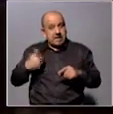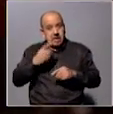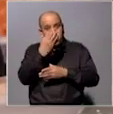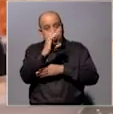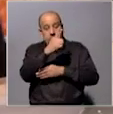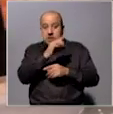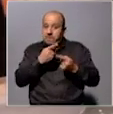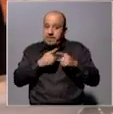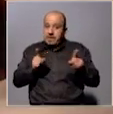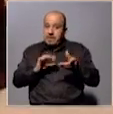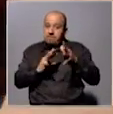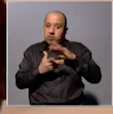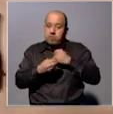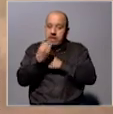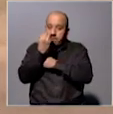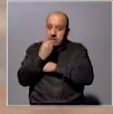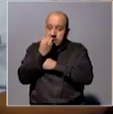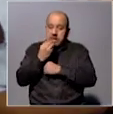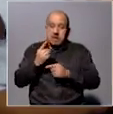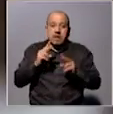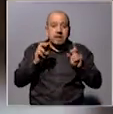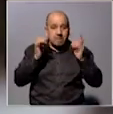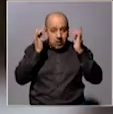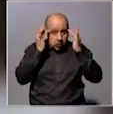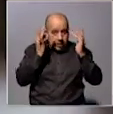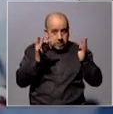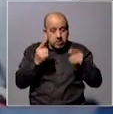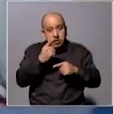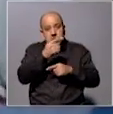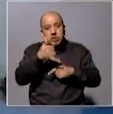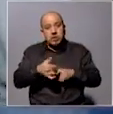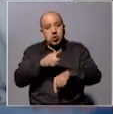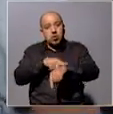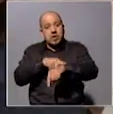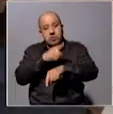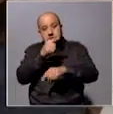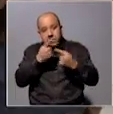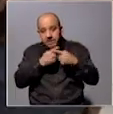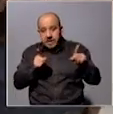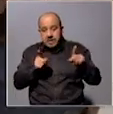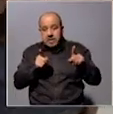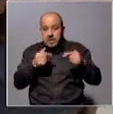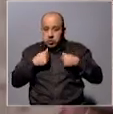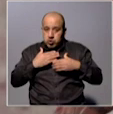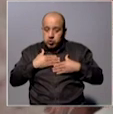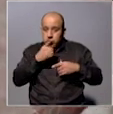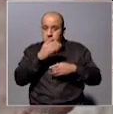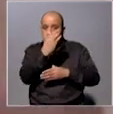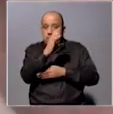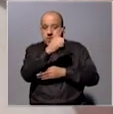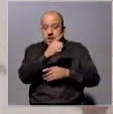Colombia, claramente, ¿no? La educación, ellos tienen horarios diferentes a los nuestros.